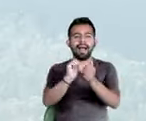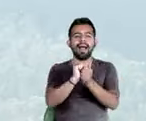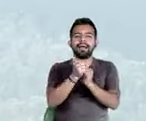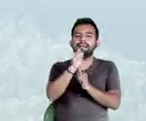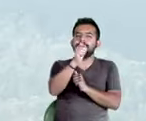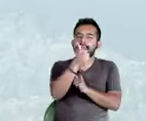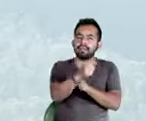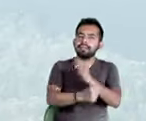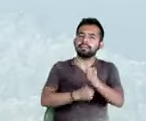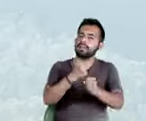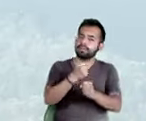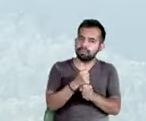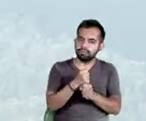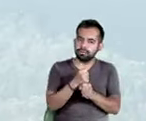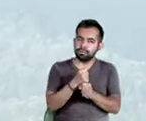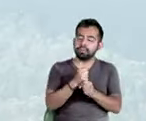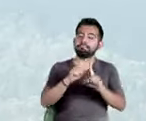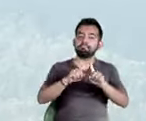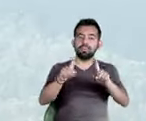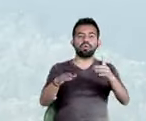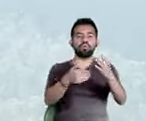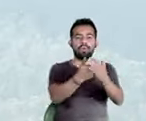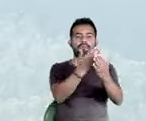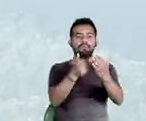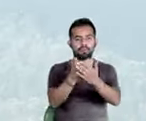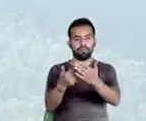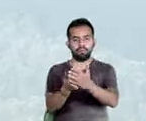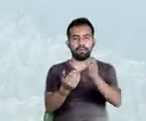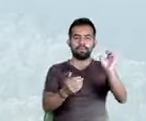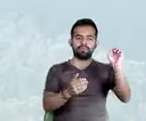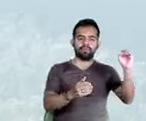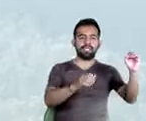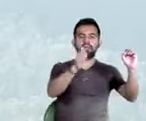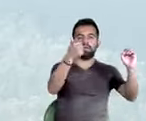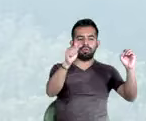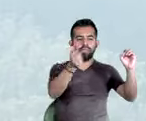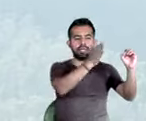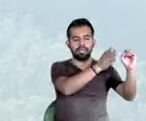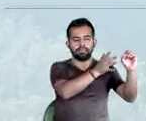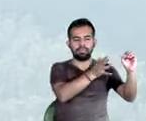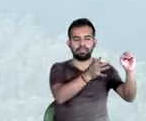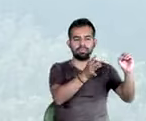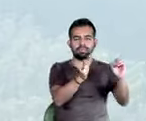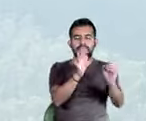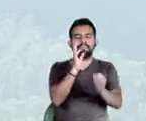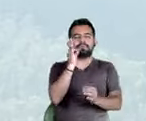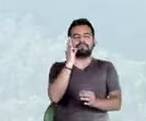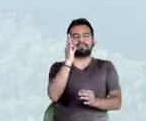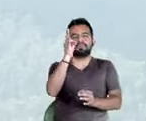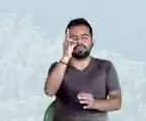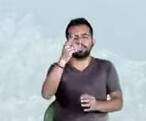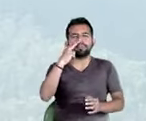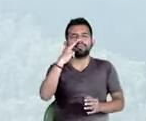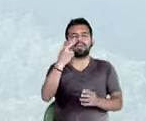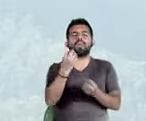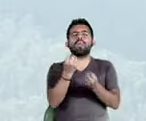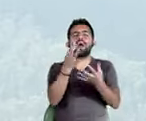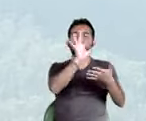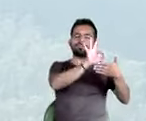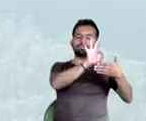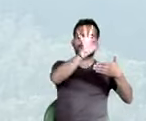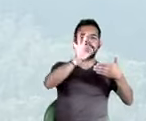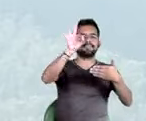años. Mientras se hace un nuevo censo, entre el año 0 y el año 10 se usan proyecciones. Ya es irresponsable